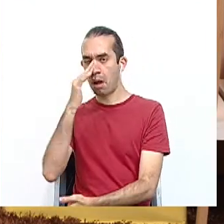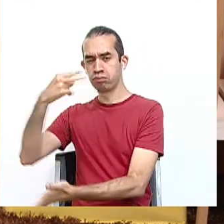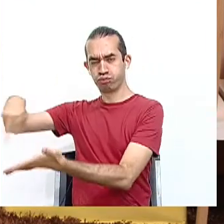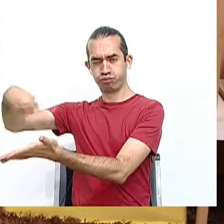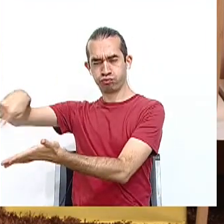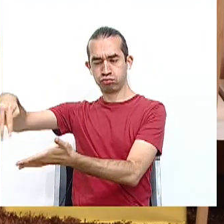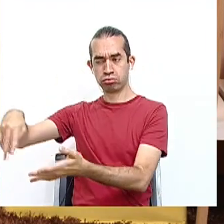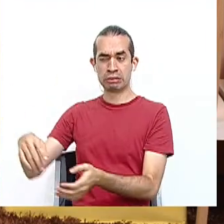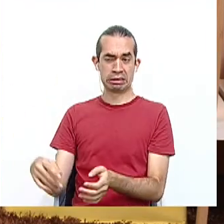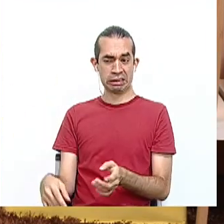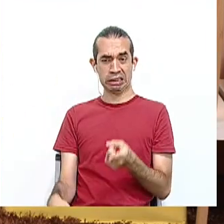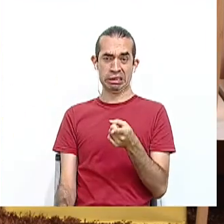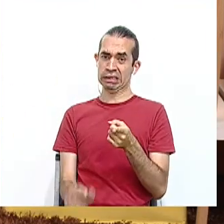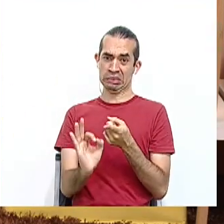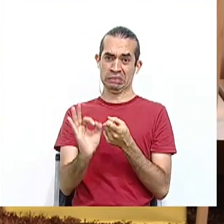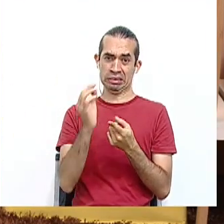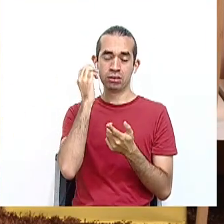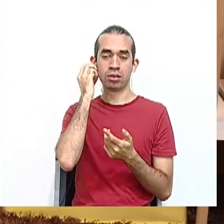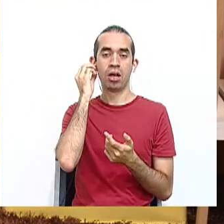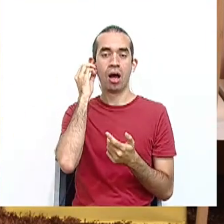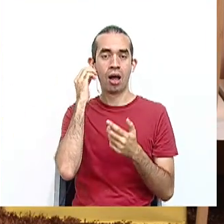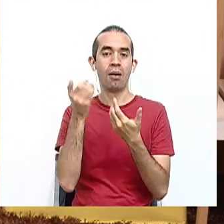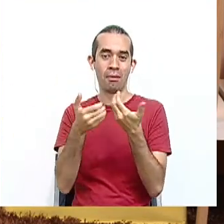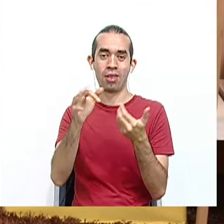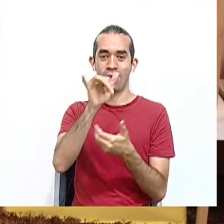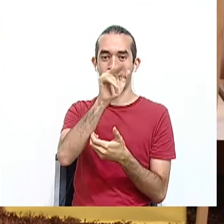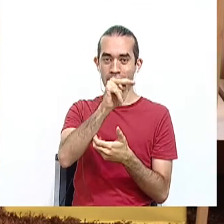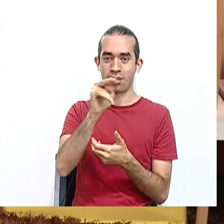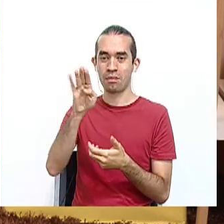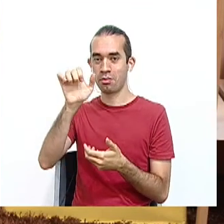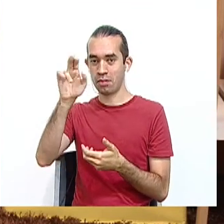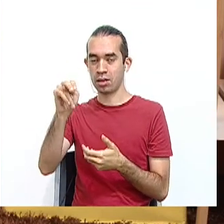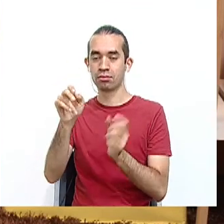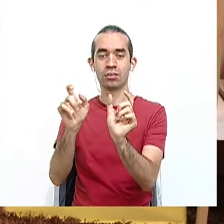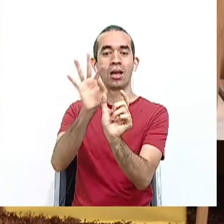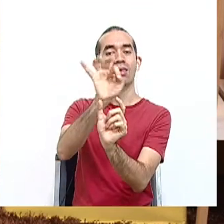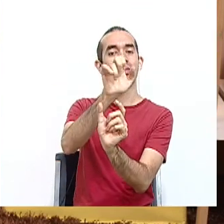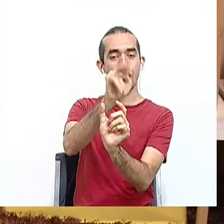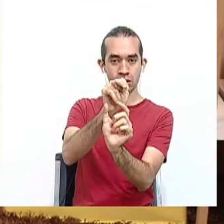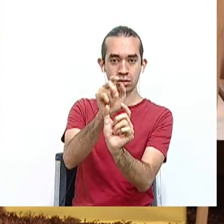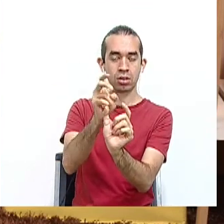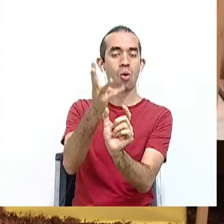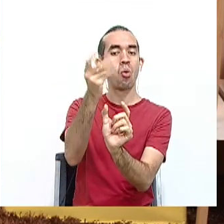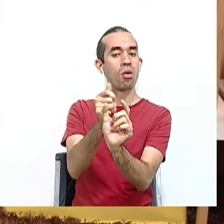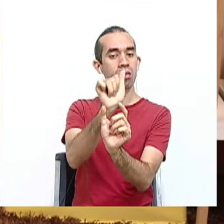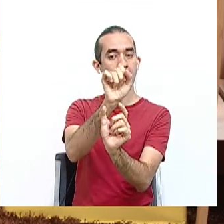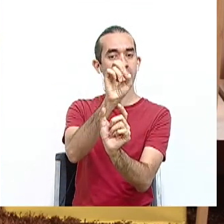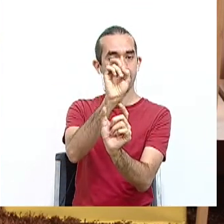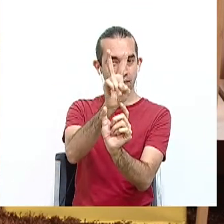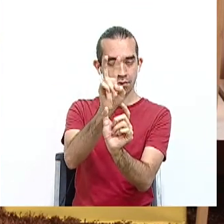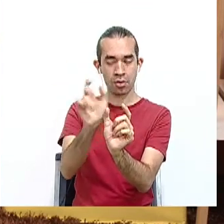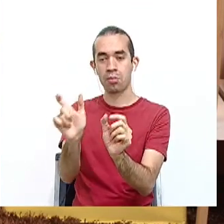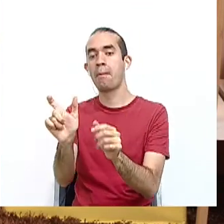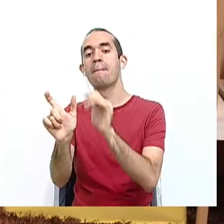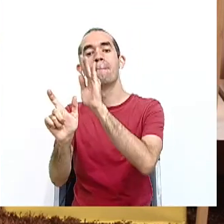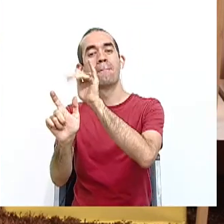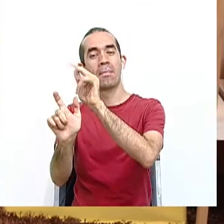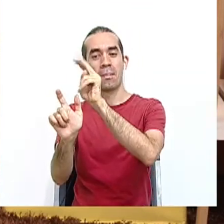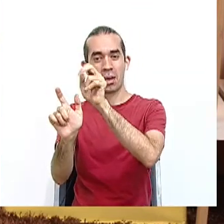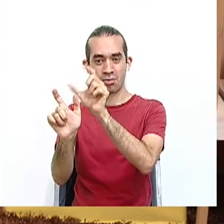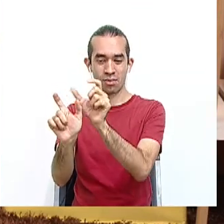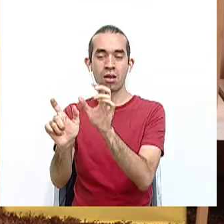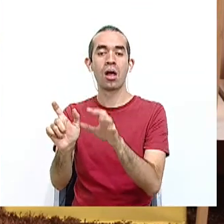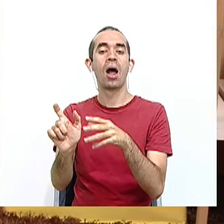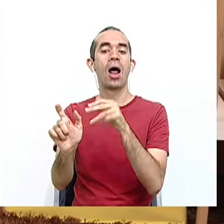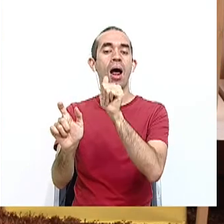separado. En este caso son dos adverbios, uno de cantidad, tan, y otro de modo, bien, que